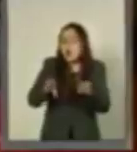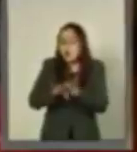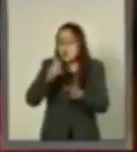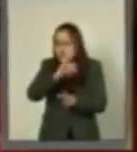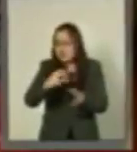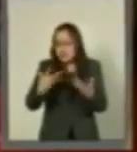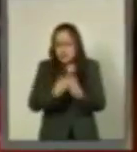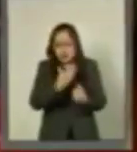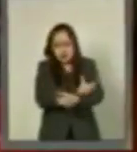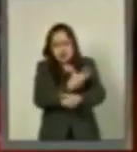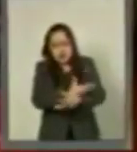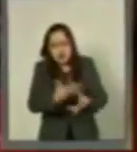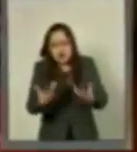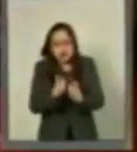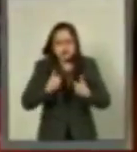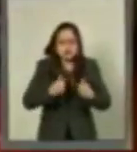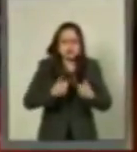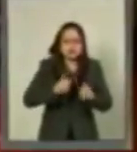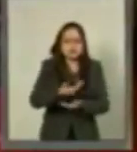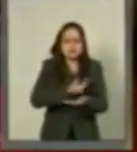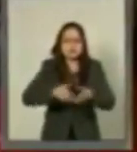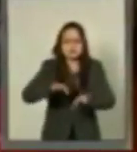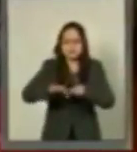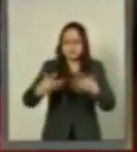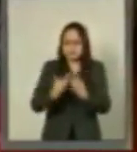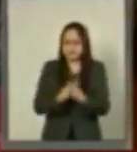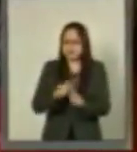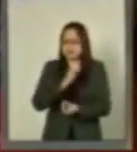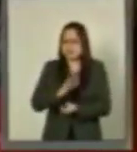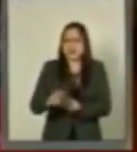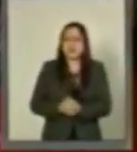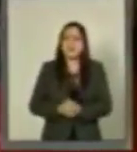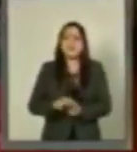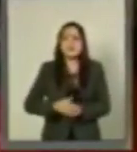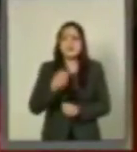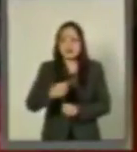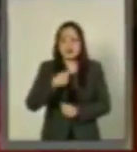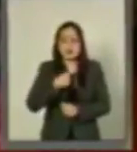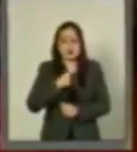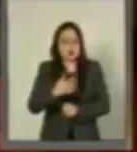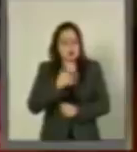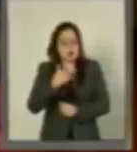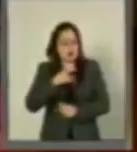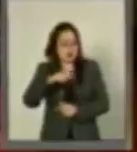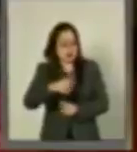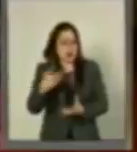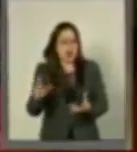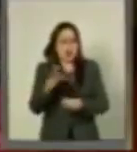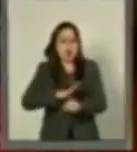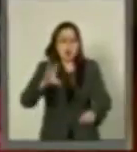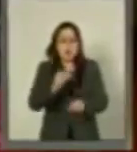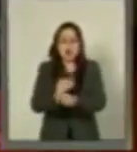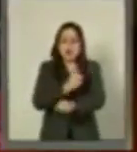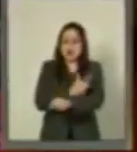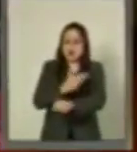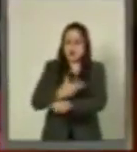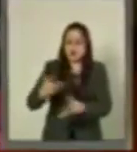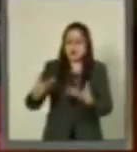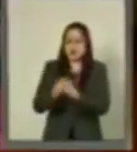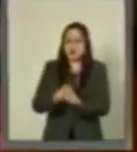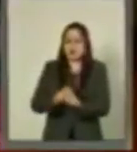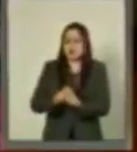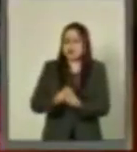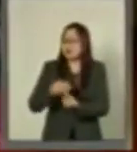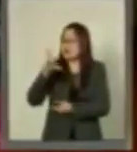cómo hay coordinación. Y yo le quiero decir que hay una absoluta y completa coordinación. No,